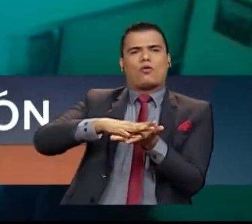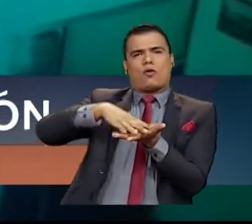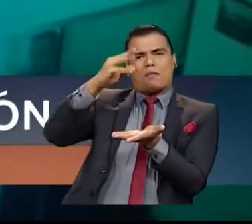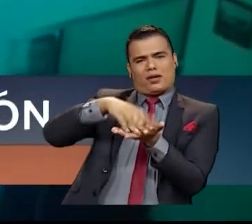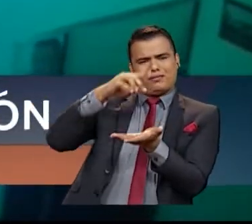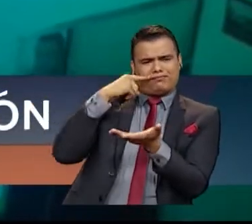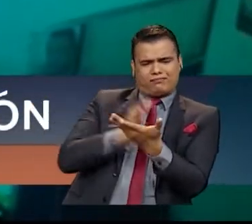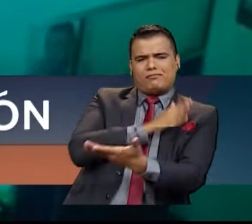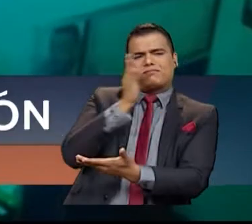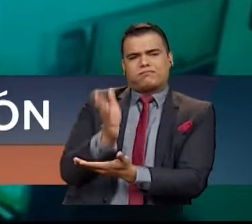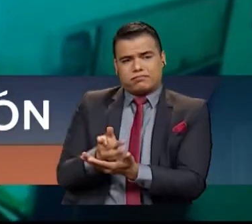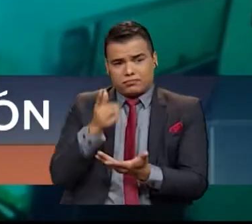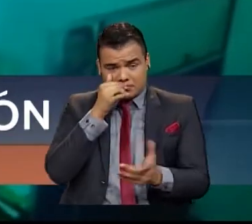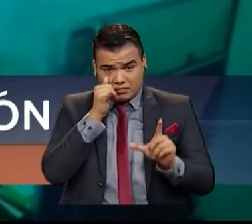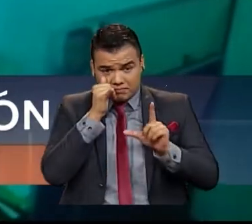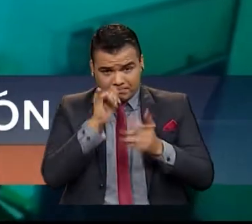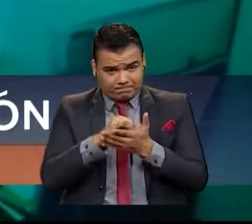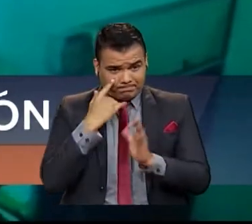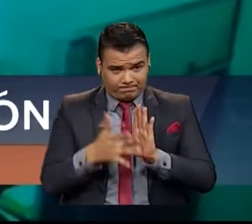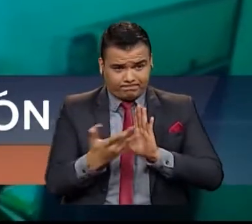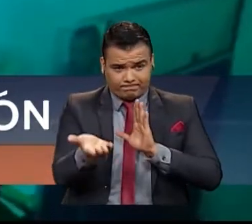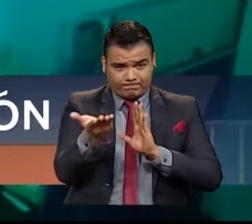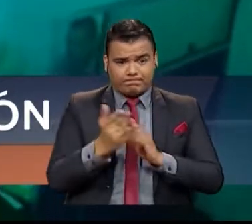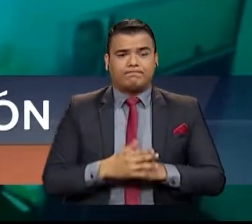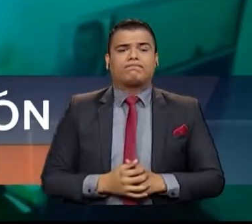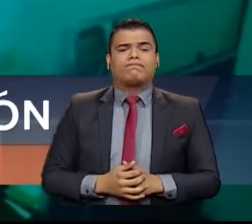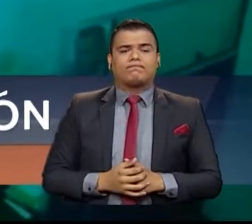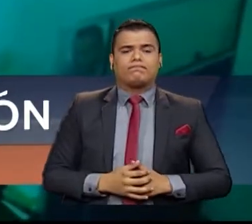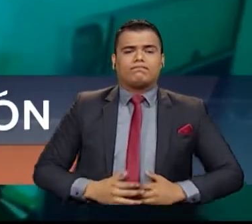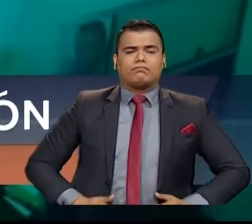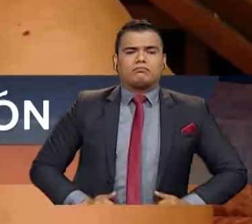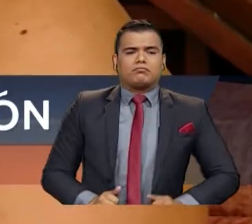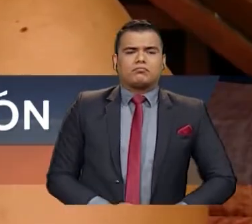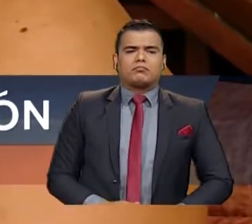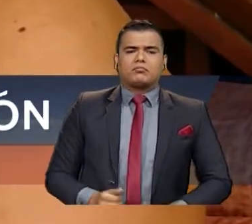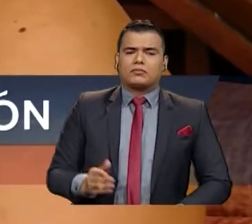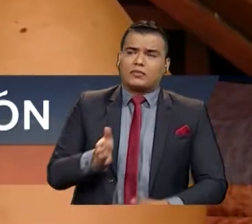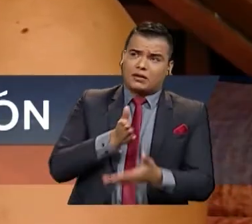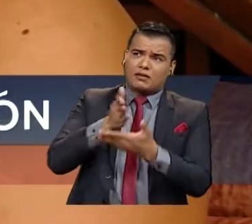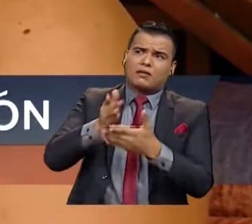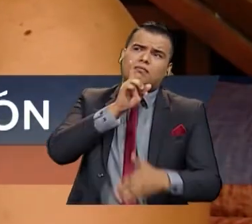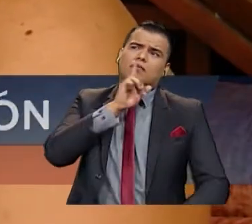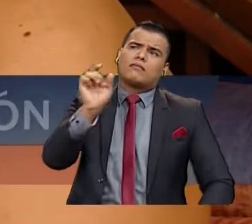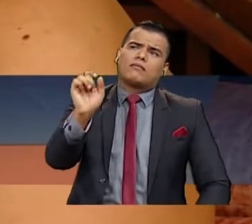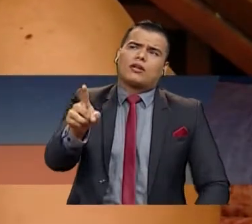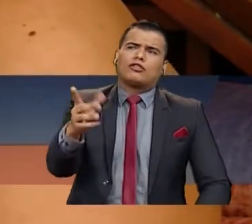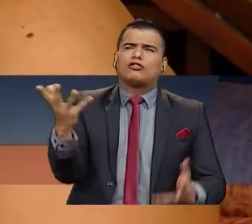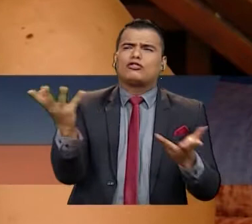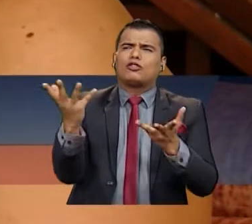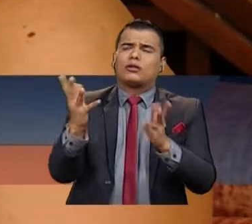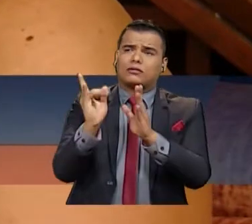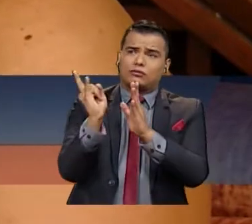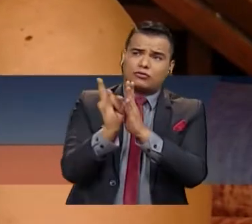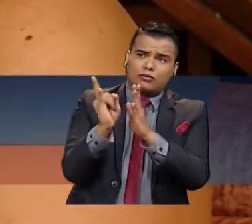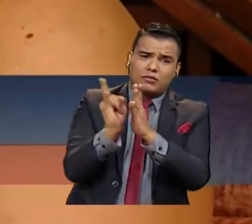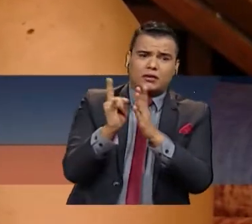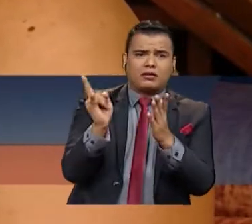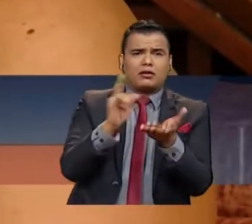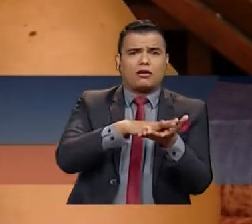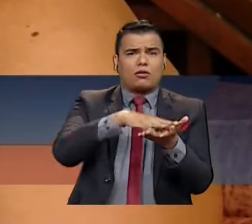captado el momento por las cámaras de seguridad de la institución. Se arrima y pregunta dónde podía hacer una recarga o sacar unas